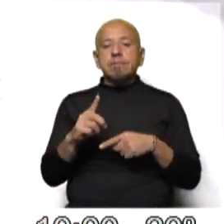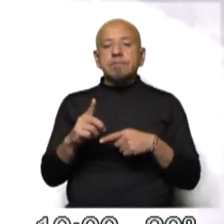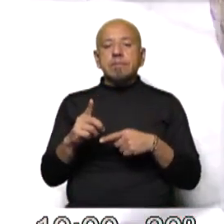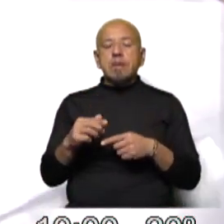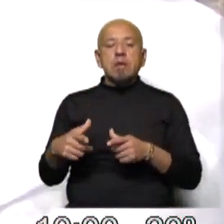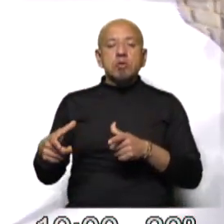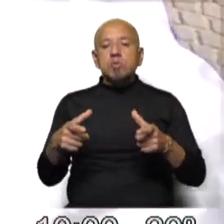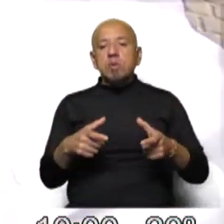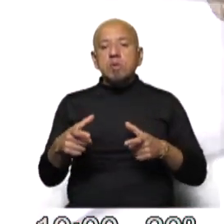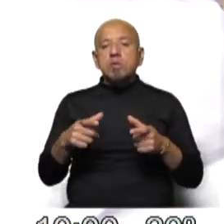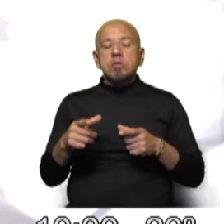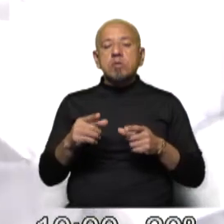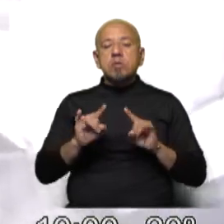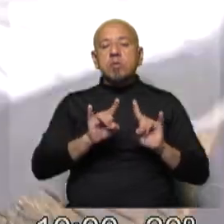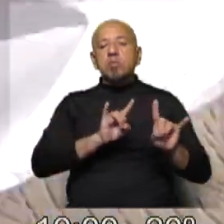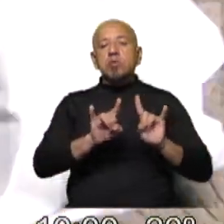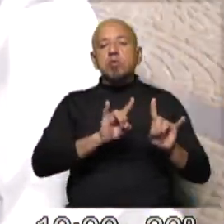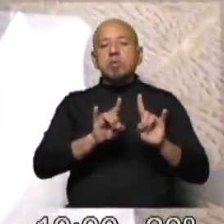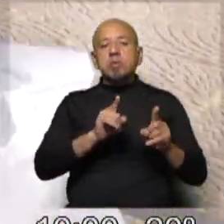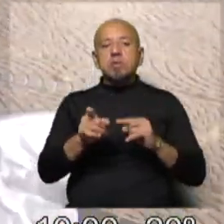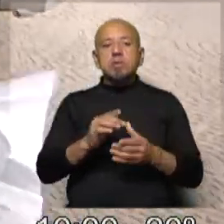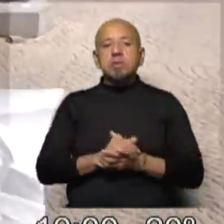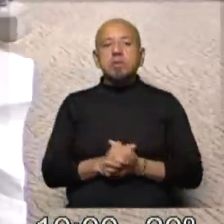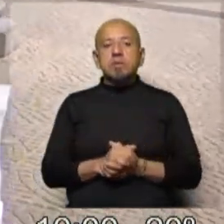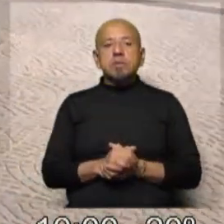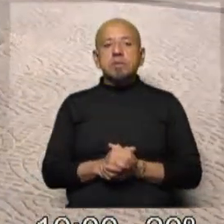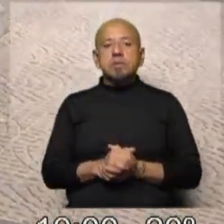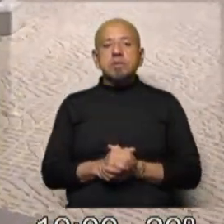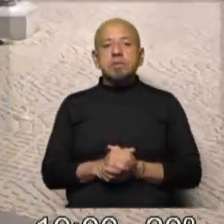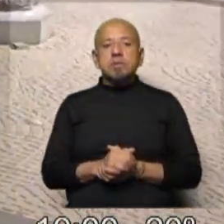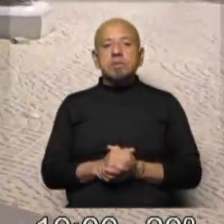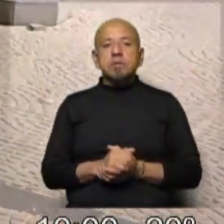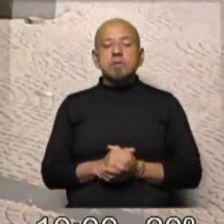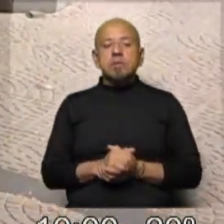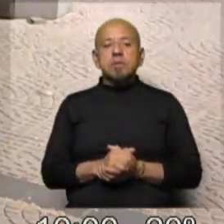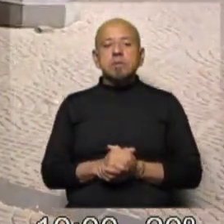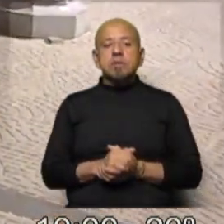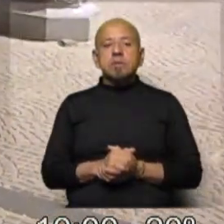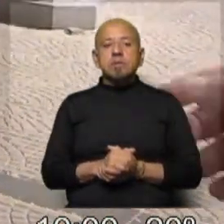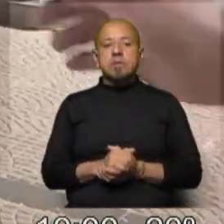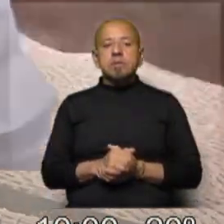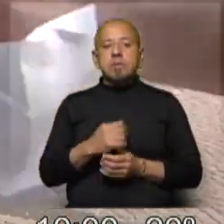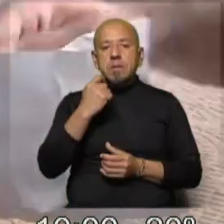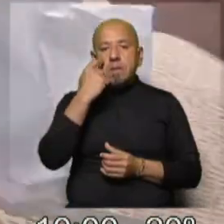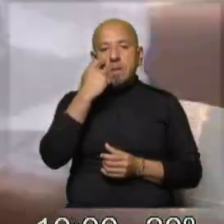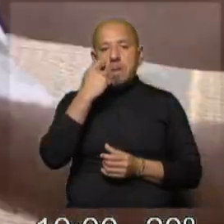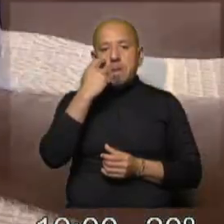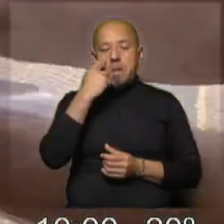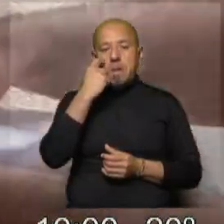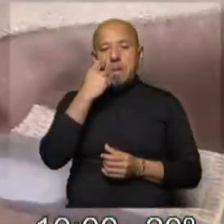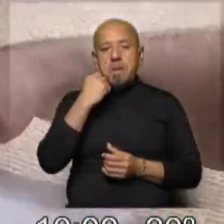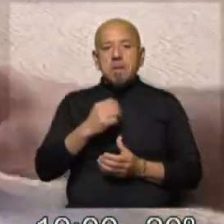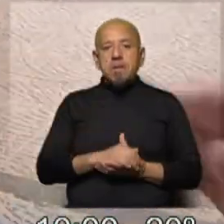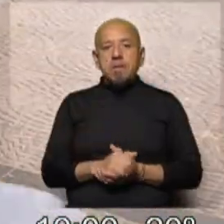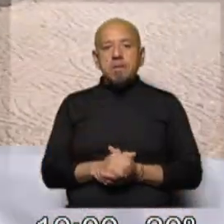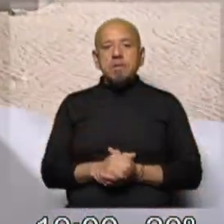en el barrio Portones con nuestra querida Tania Tavares. Estuvo conversando hace unos días nada más, así es que verdad. Nada, le agradecemos a Se Tania